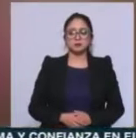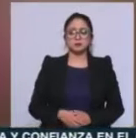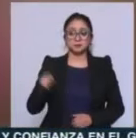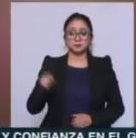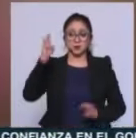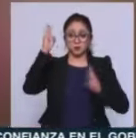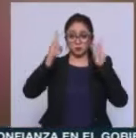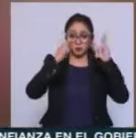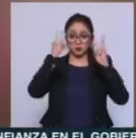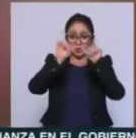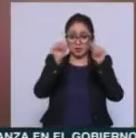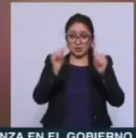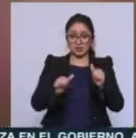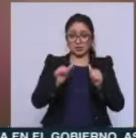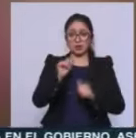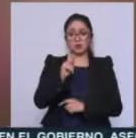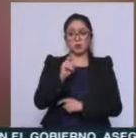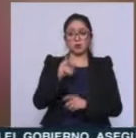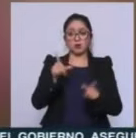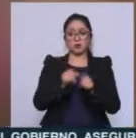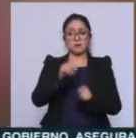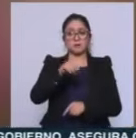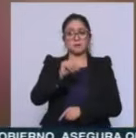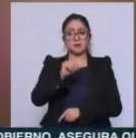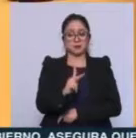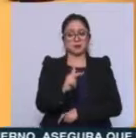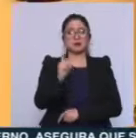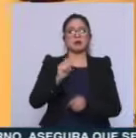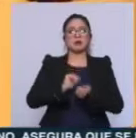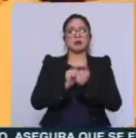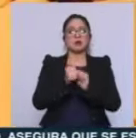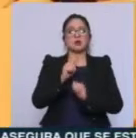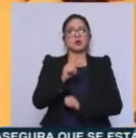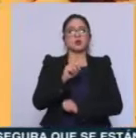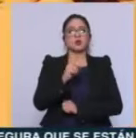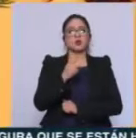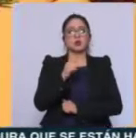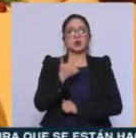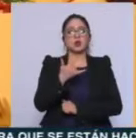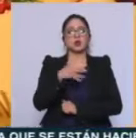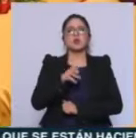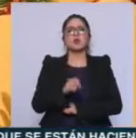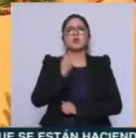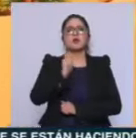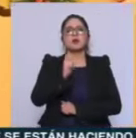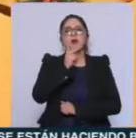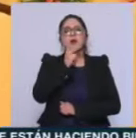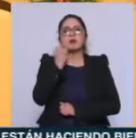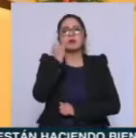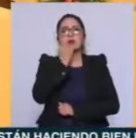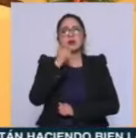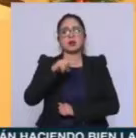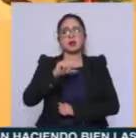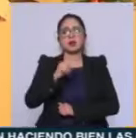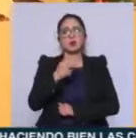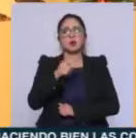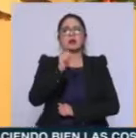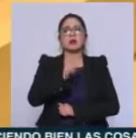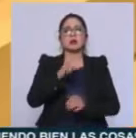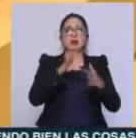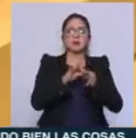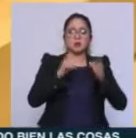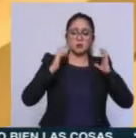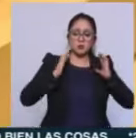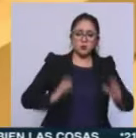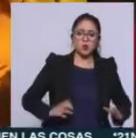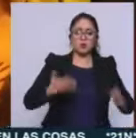El Museo de Arte Popular presenta Notlayo, una palabra náhuatl con el doble significado de mi cuerpo y mi tierra. Nos habla